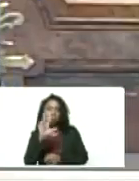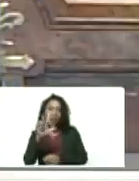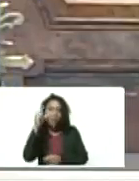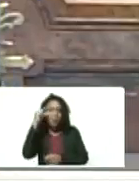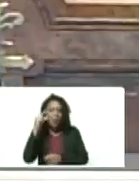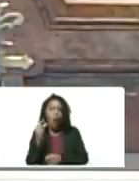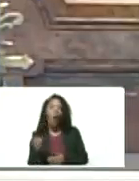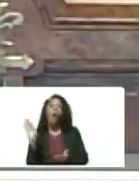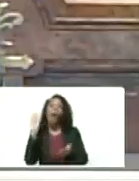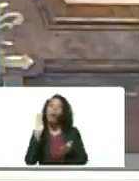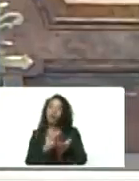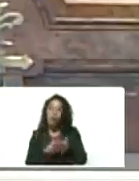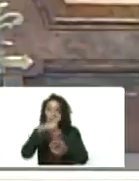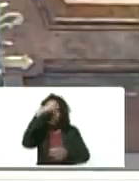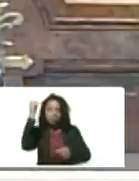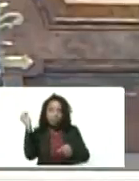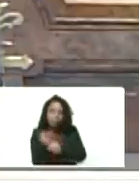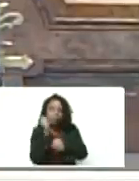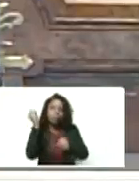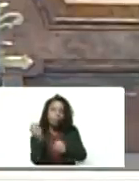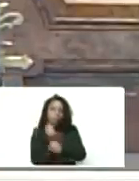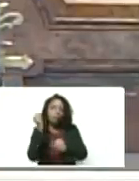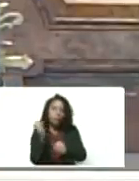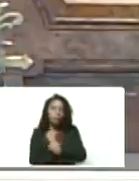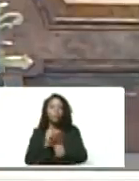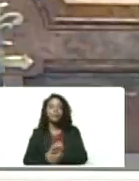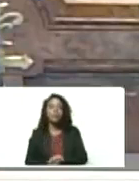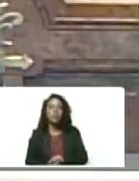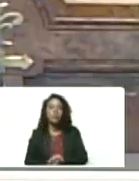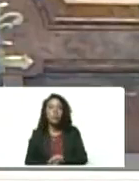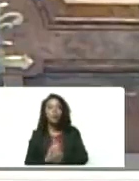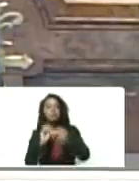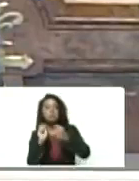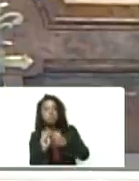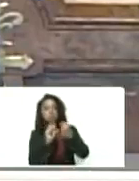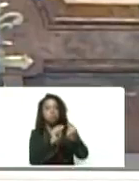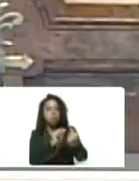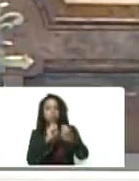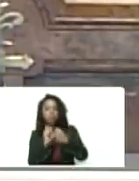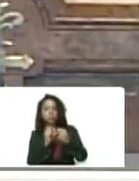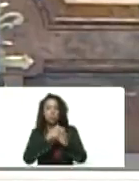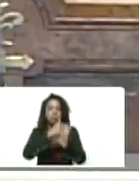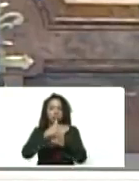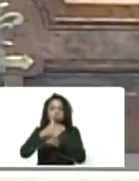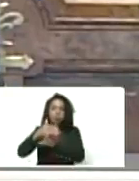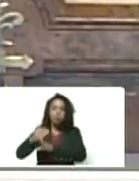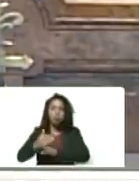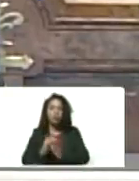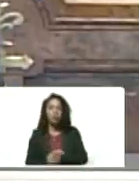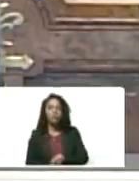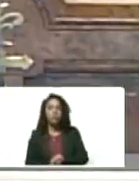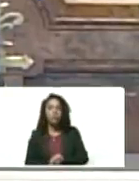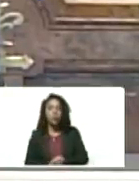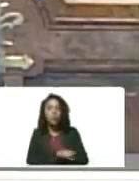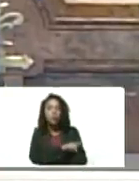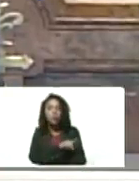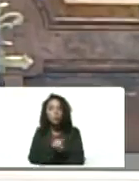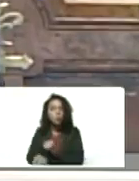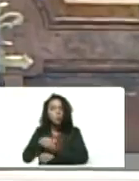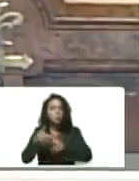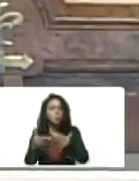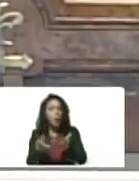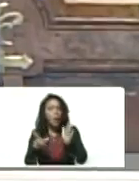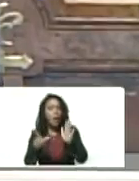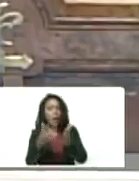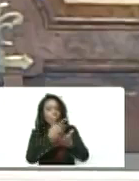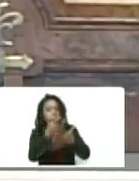nuevamente de trabajo de diálogo interactivo en cumplimiento de